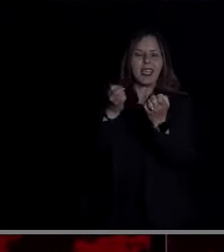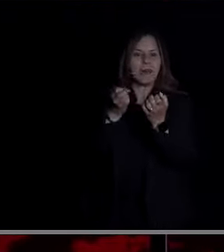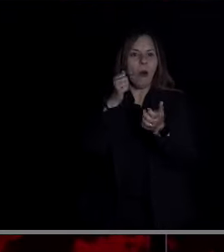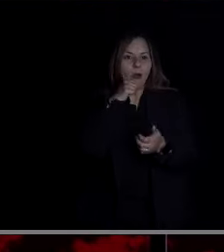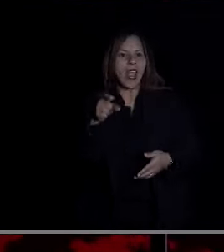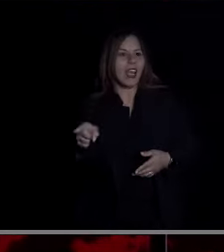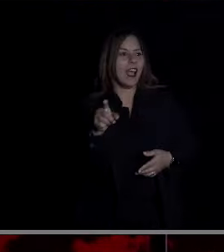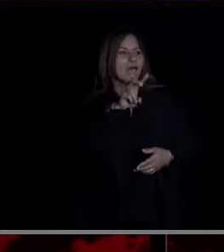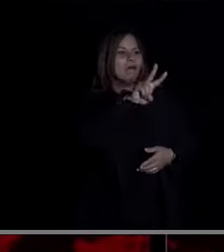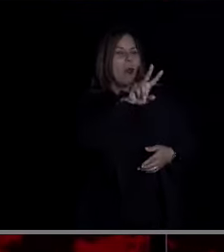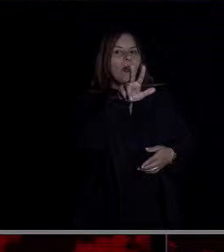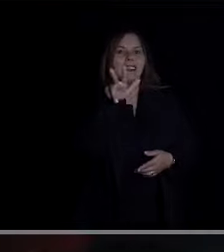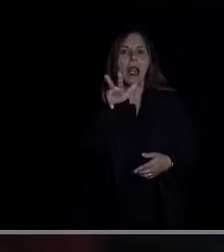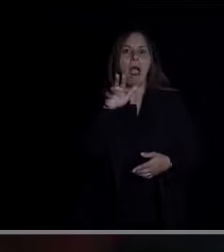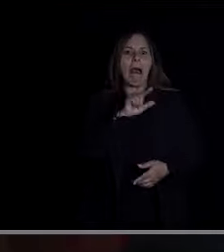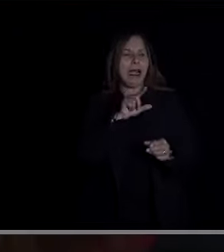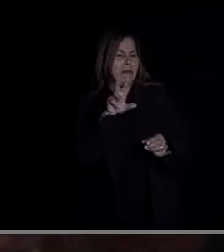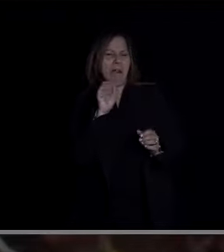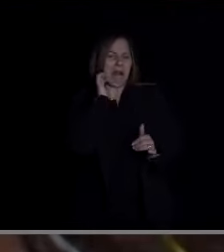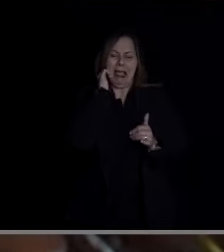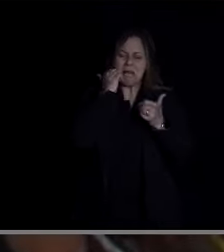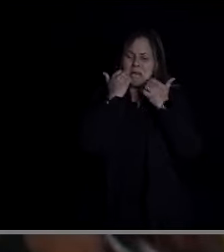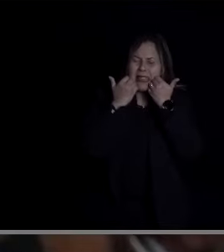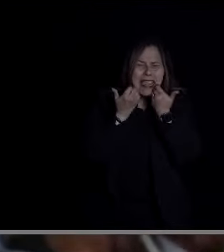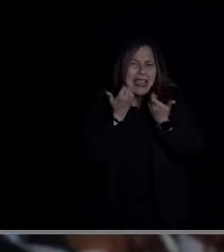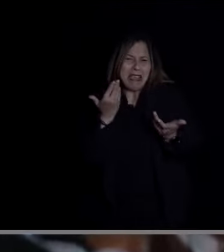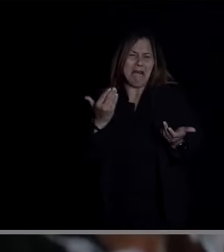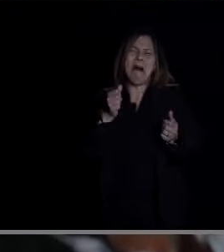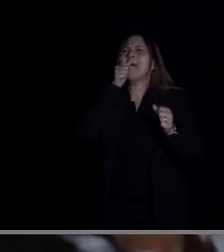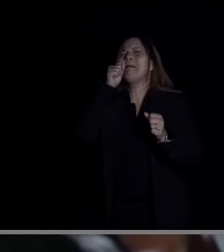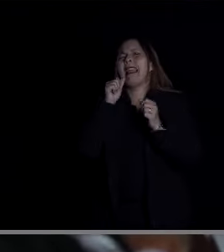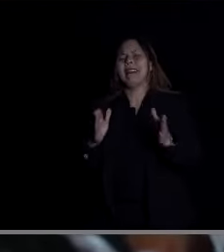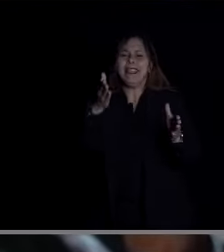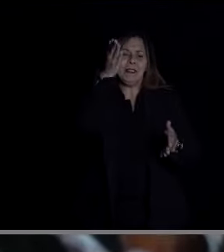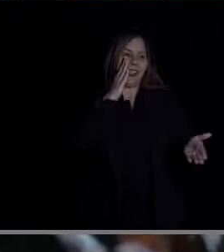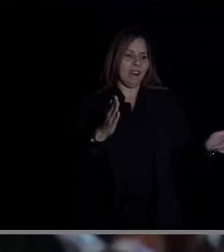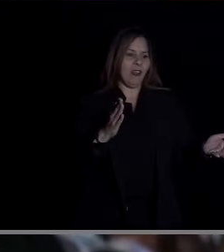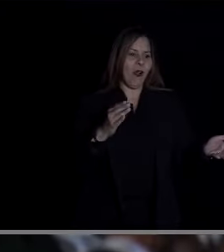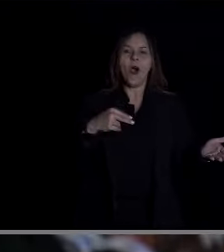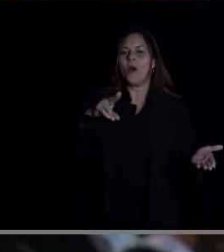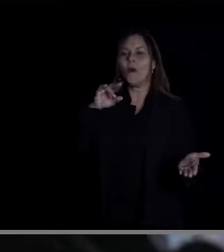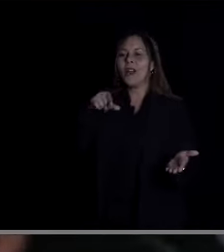hay 2 o 3, no sean tímidos. Dito sea Dios. Mira para allá, Cuquito.